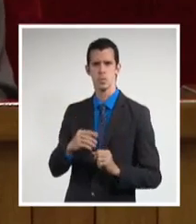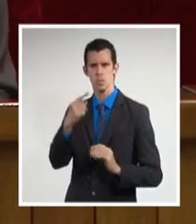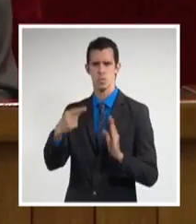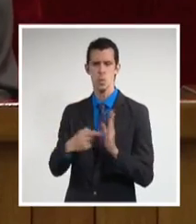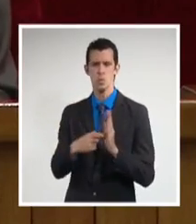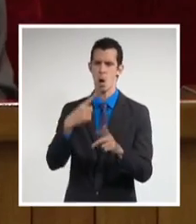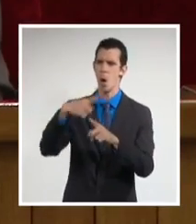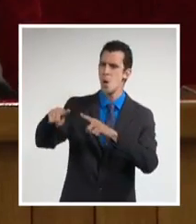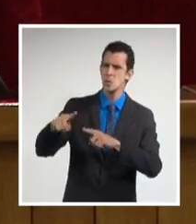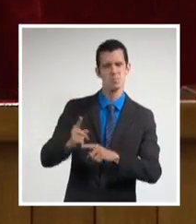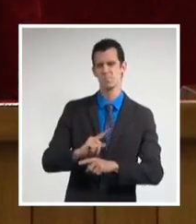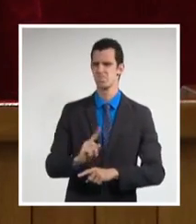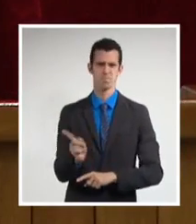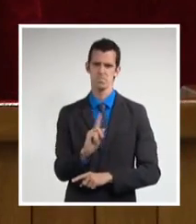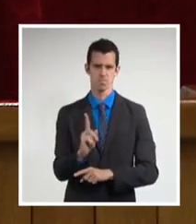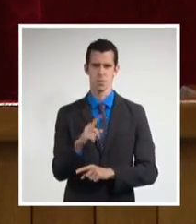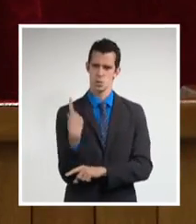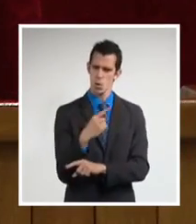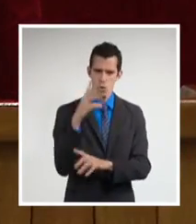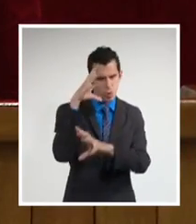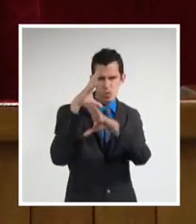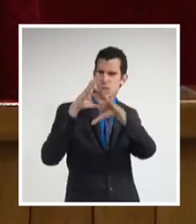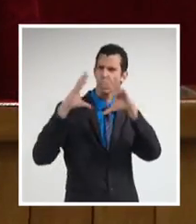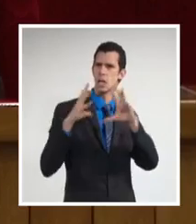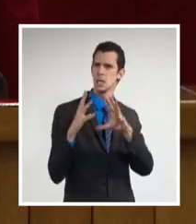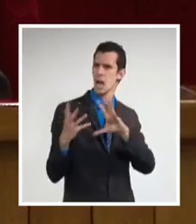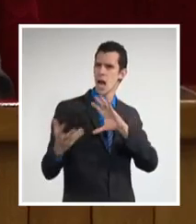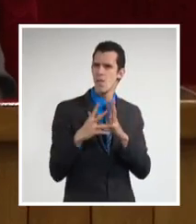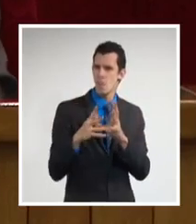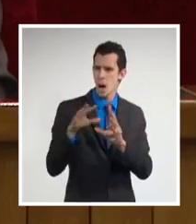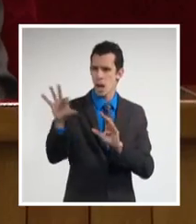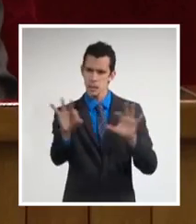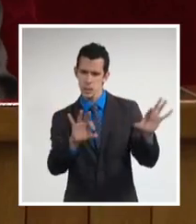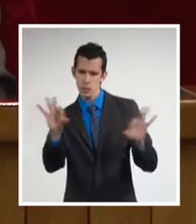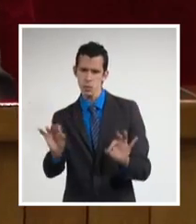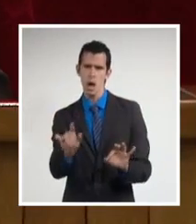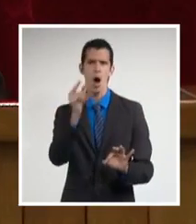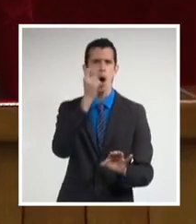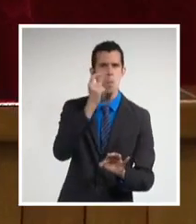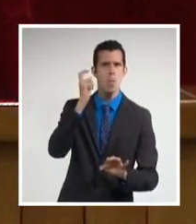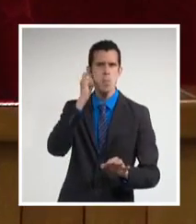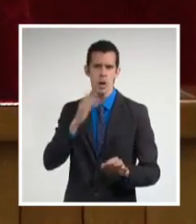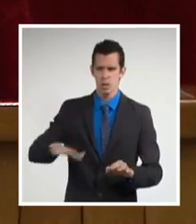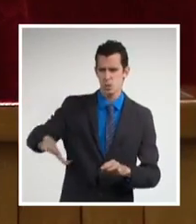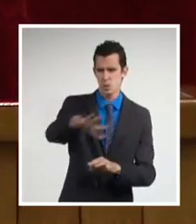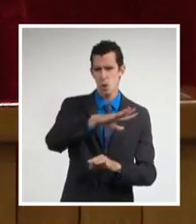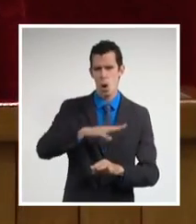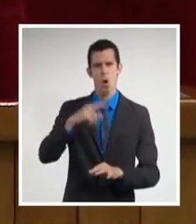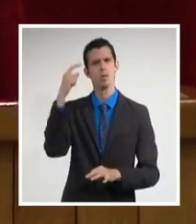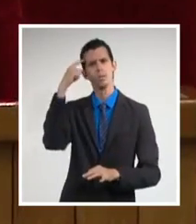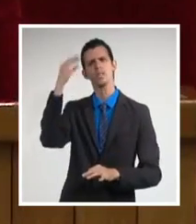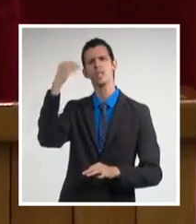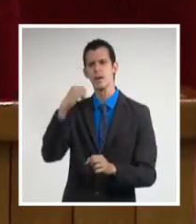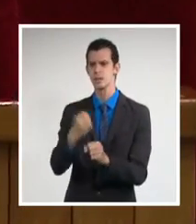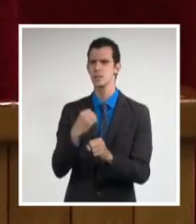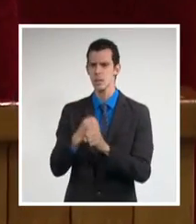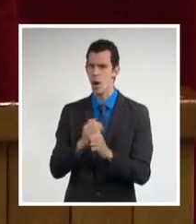inteligencia, la voluntad y la vocación solidaria de hombres y mujeres conscientes de que hacen camino al